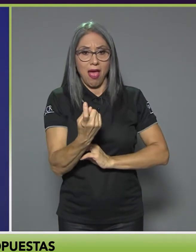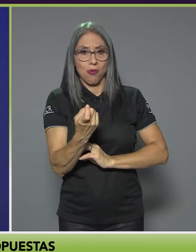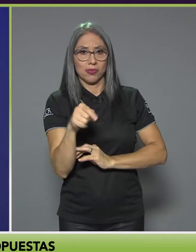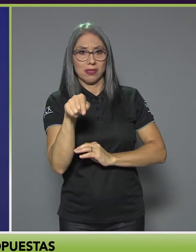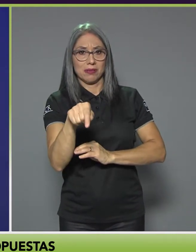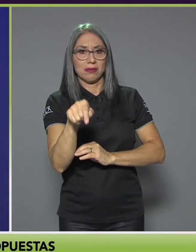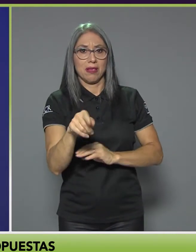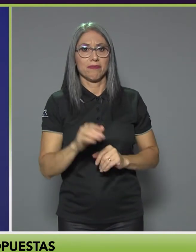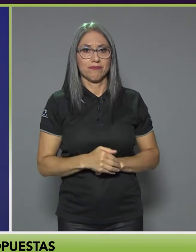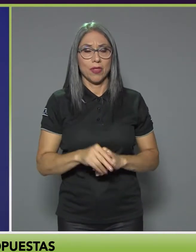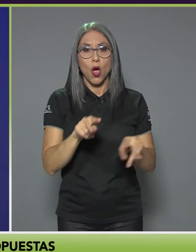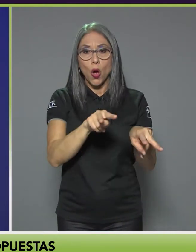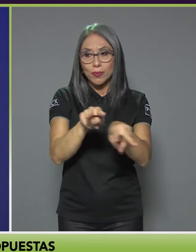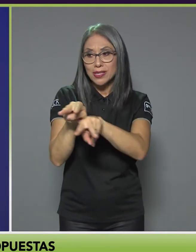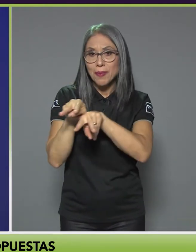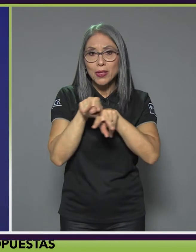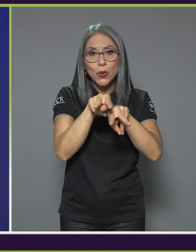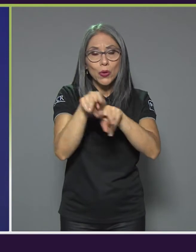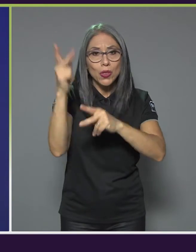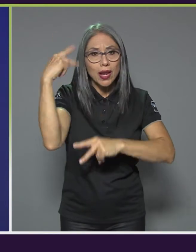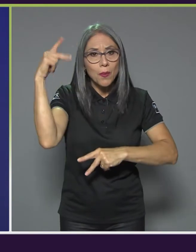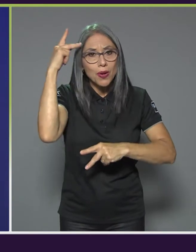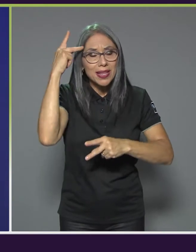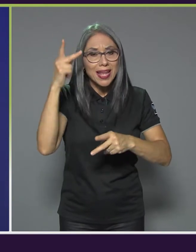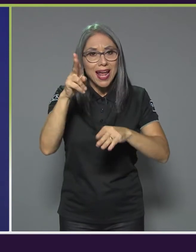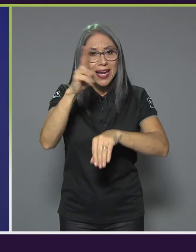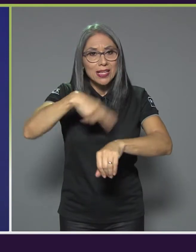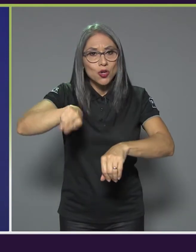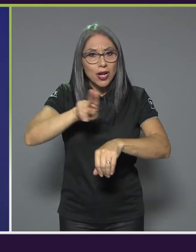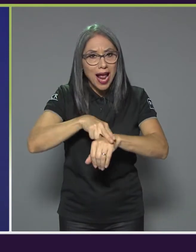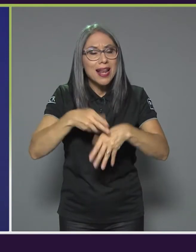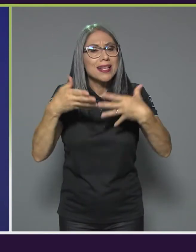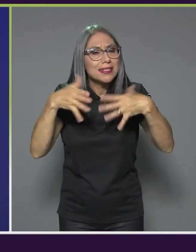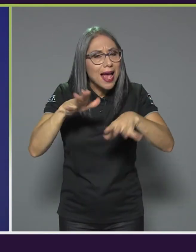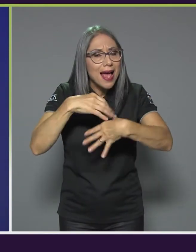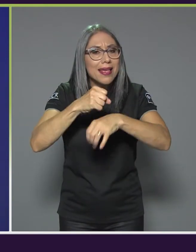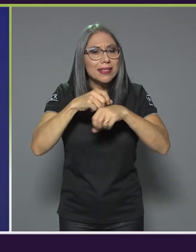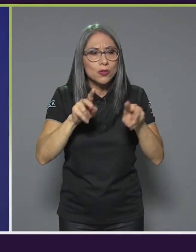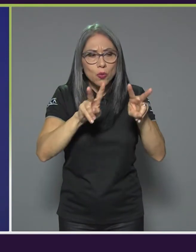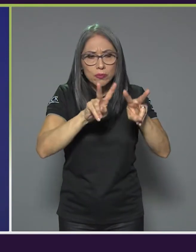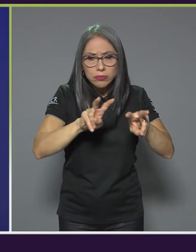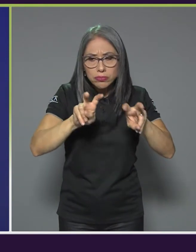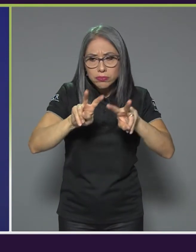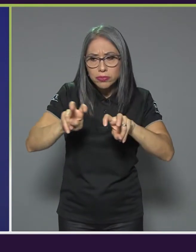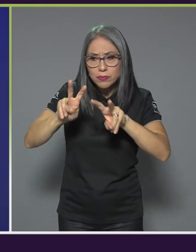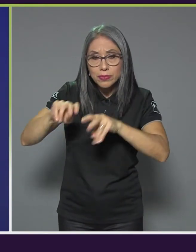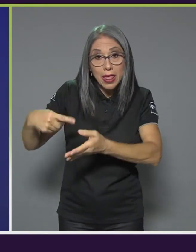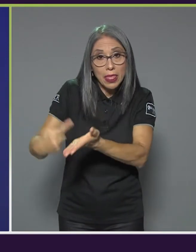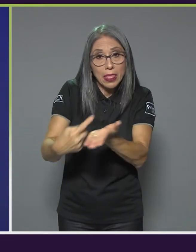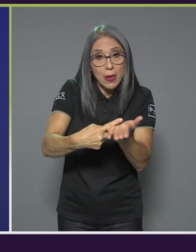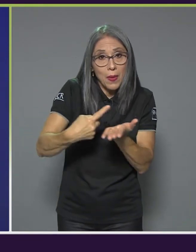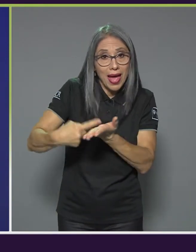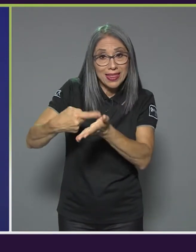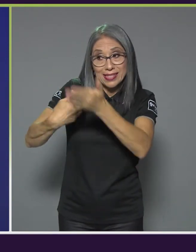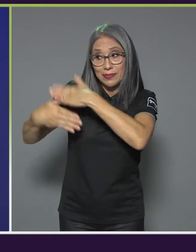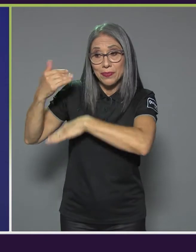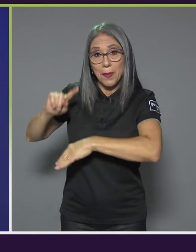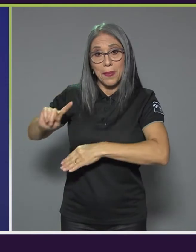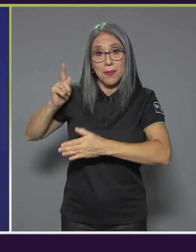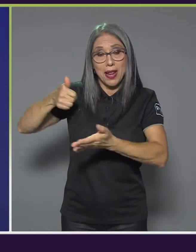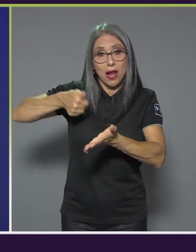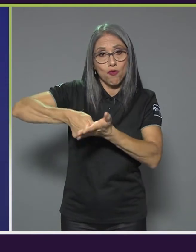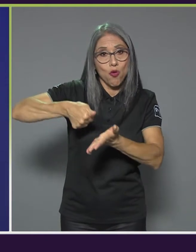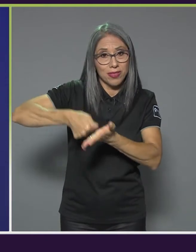Observatorio de Política Nacional, en el monitoreo de los debates que realizamos, al menos durante la primera ronda, los